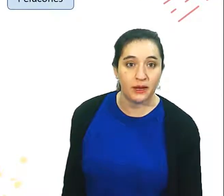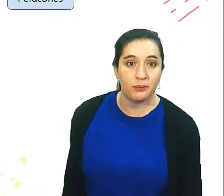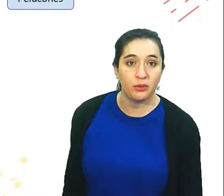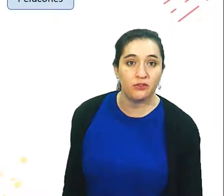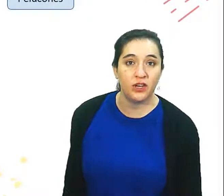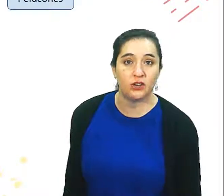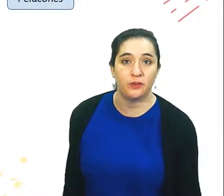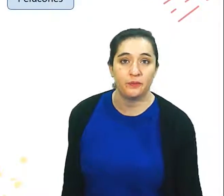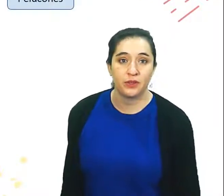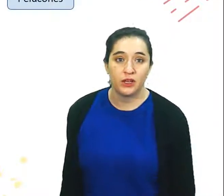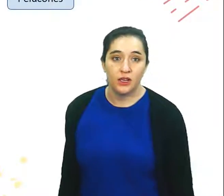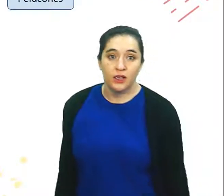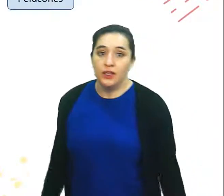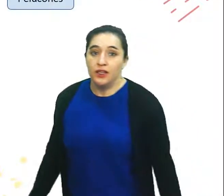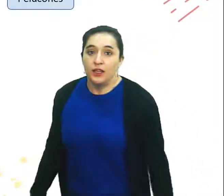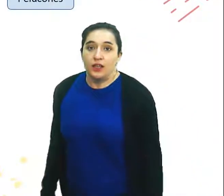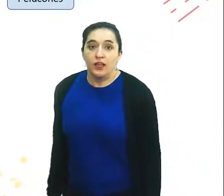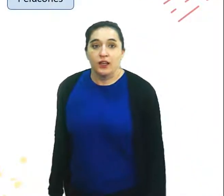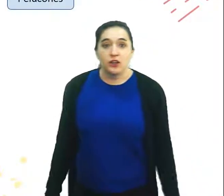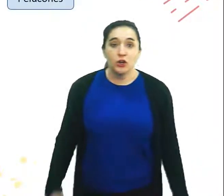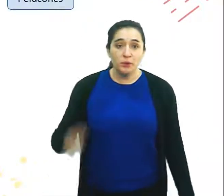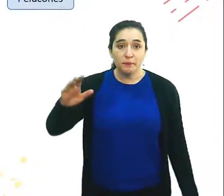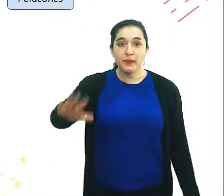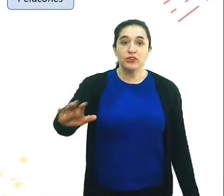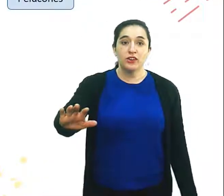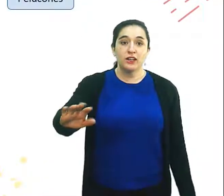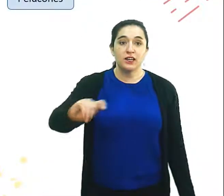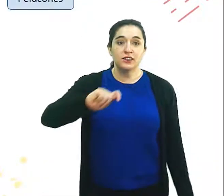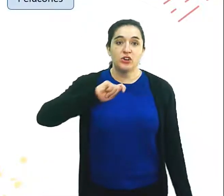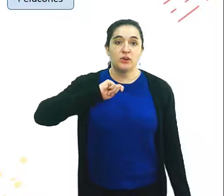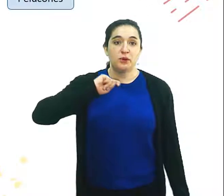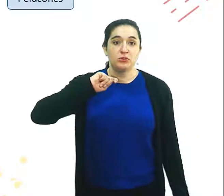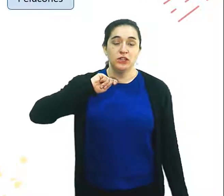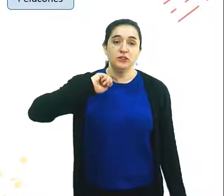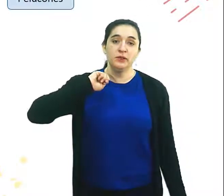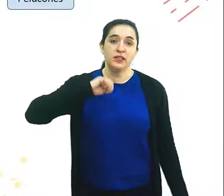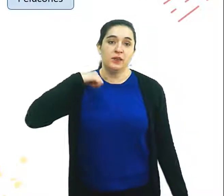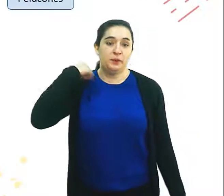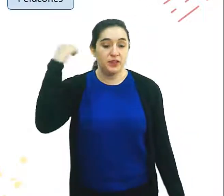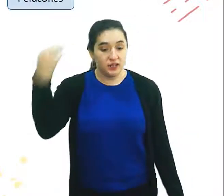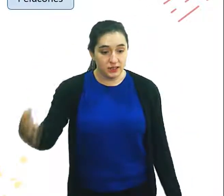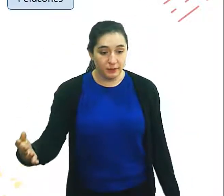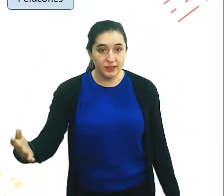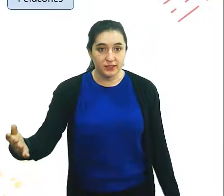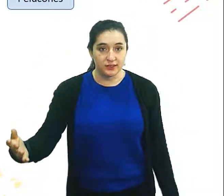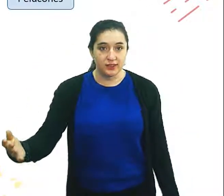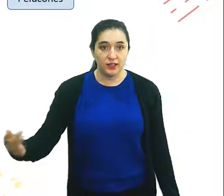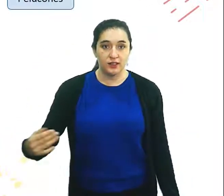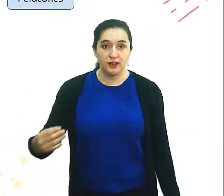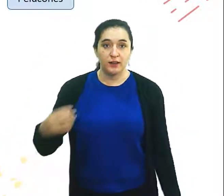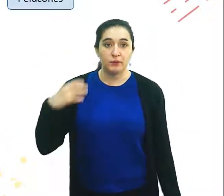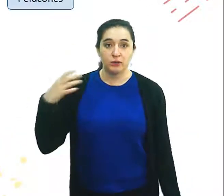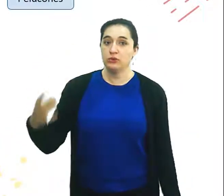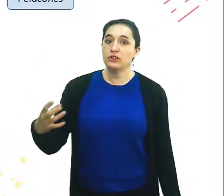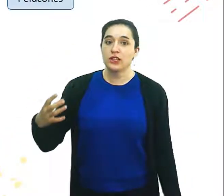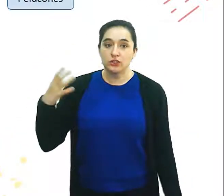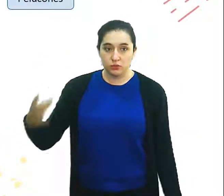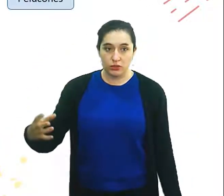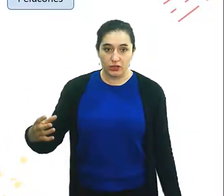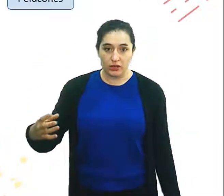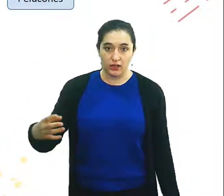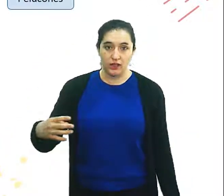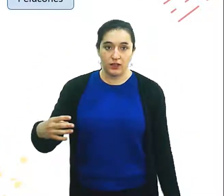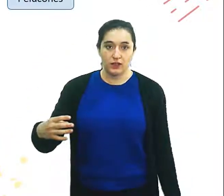grabaciones para poder verlo. ¿Cómo empiezo esta clase? Bueno, preguntándome que después de la independencia, la pregunta